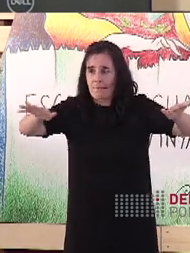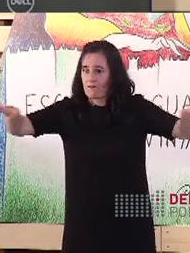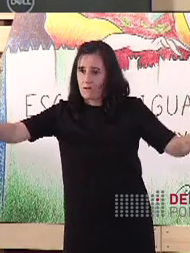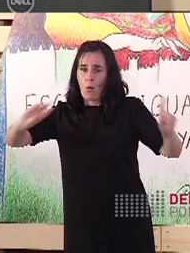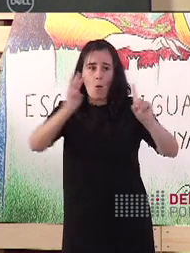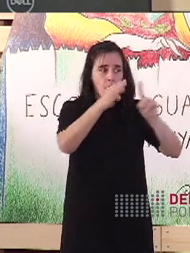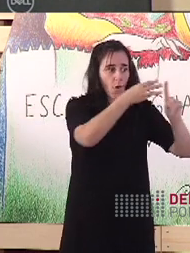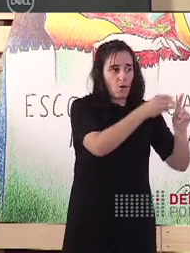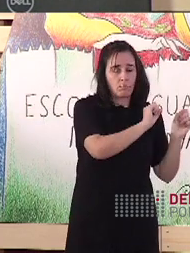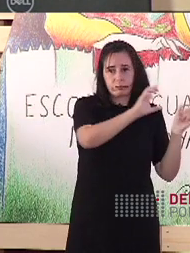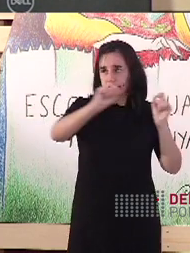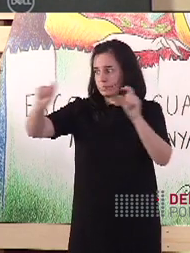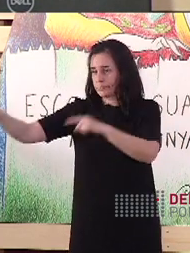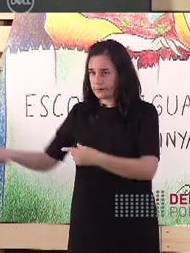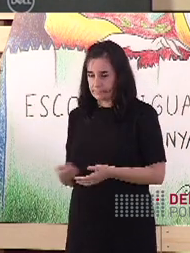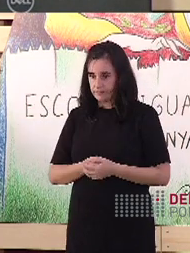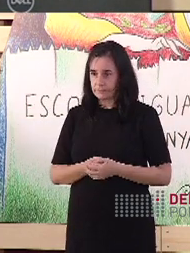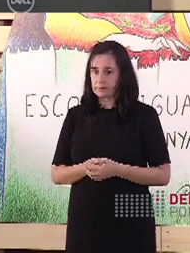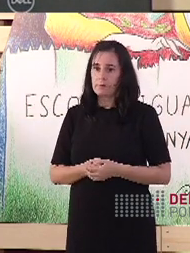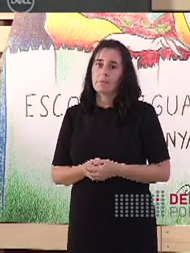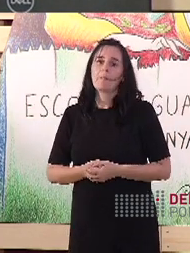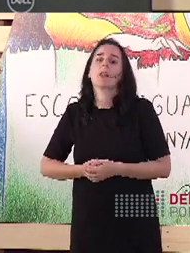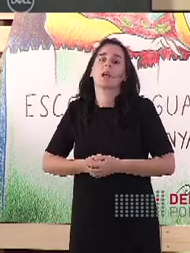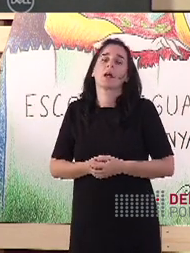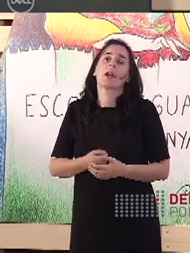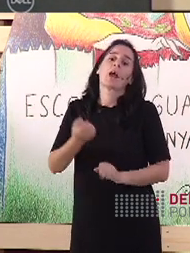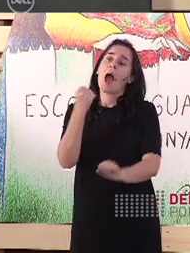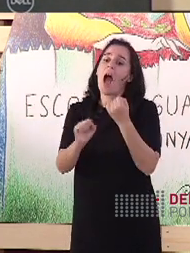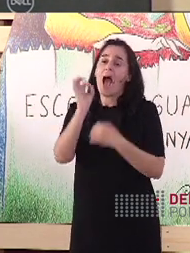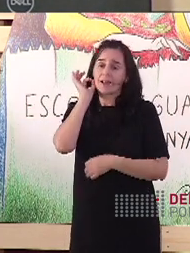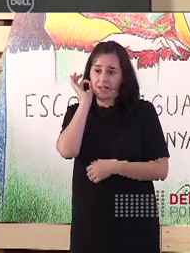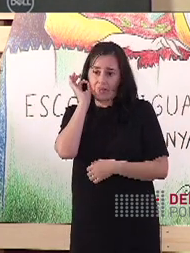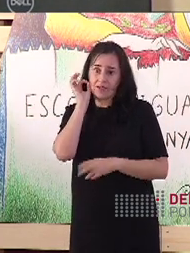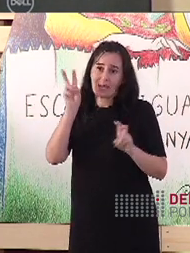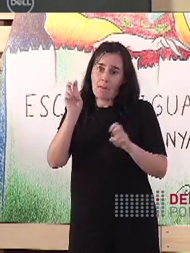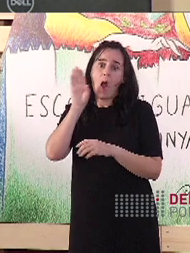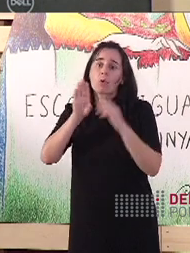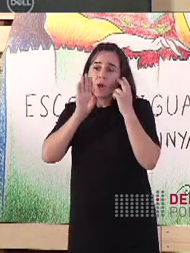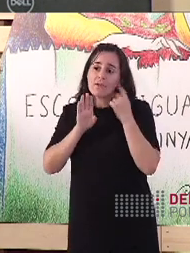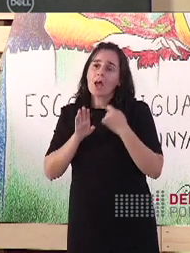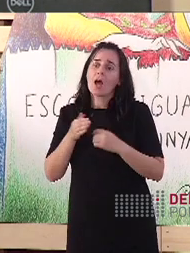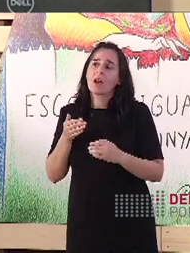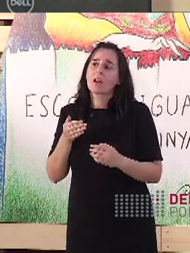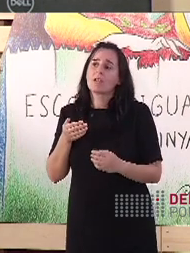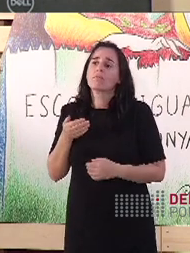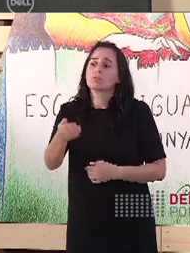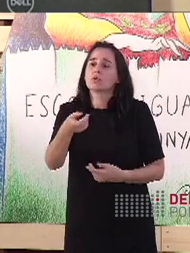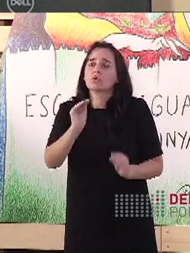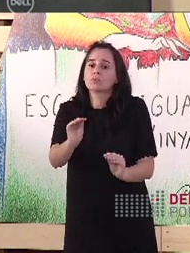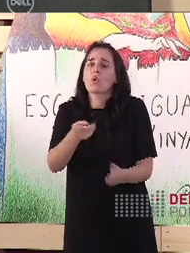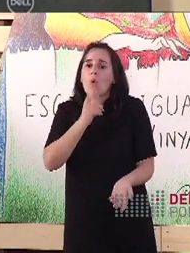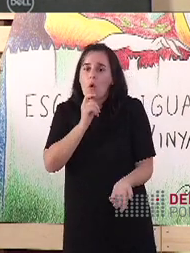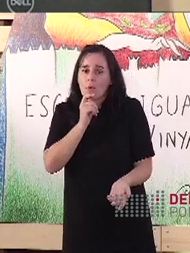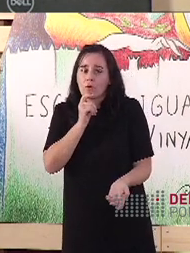sucesivamente. ¿Cuál es el destino de la mayoría de las actrices en la pornografía? Fijaros que hay documentales muy